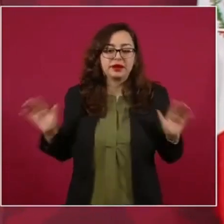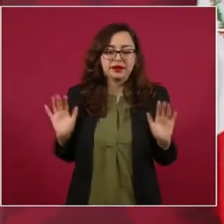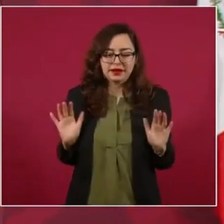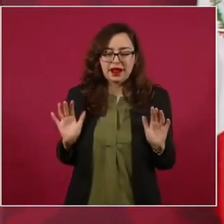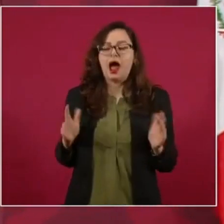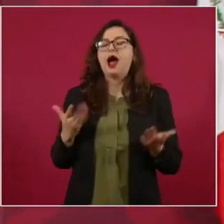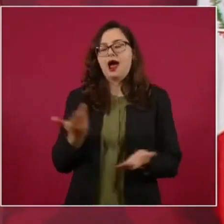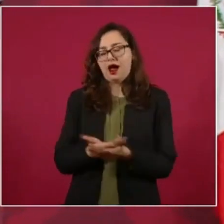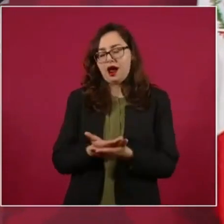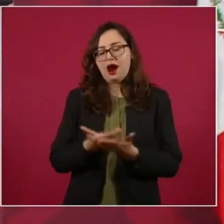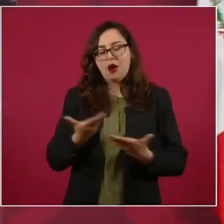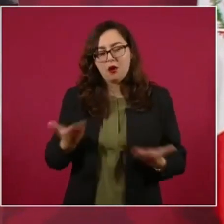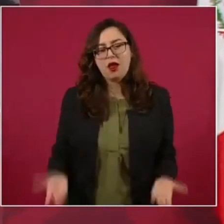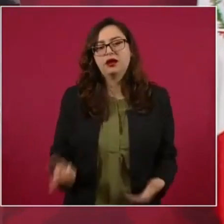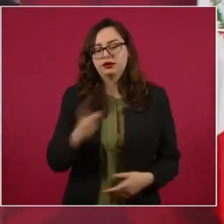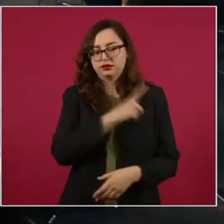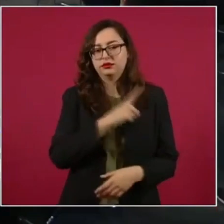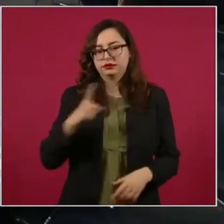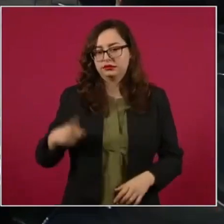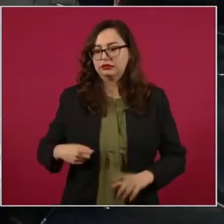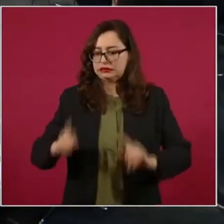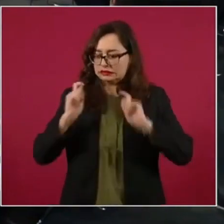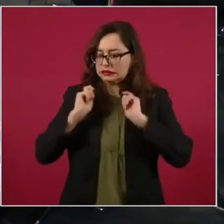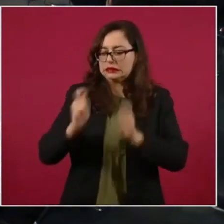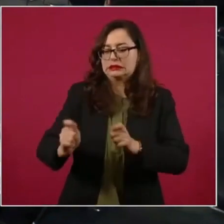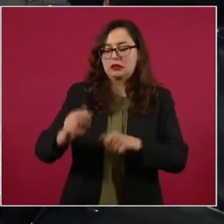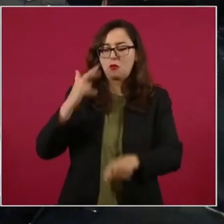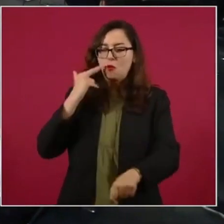Y aquí pues hay que